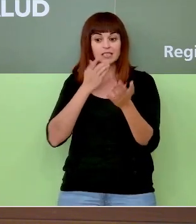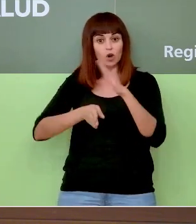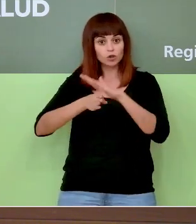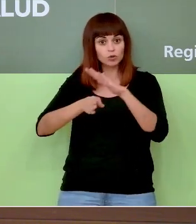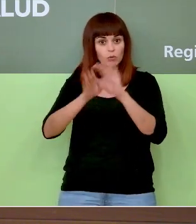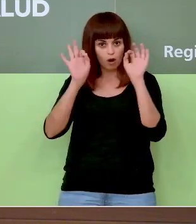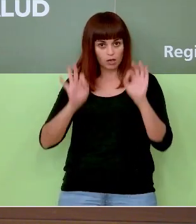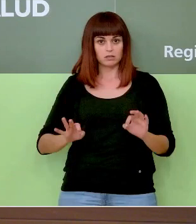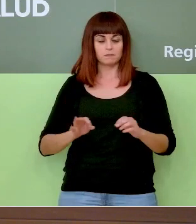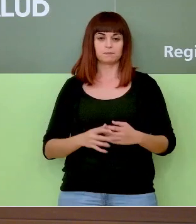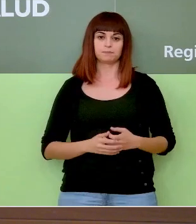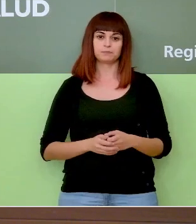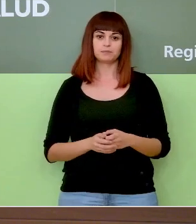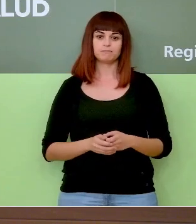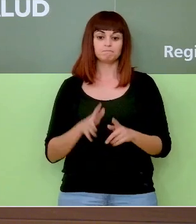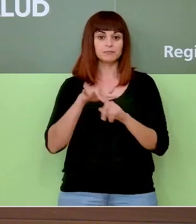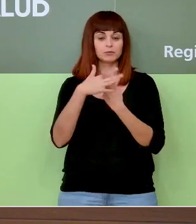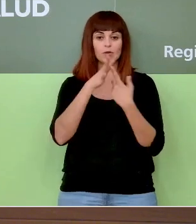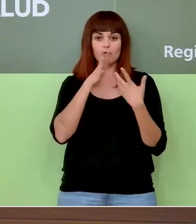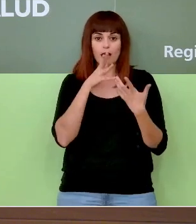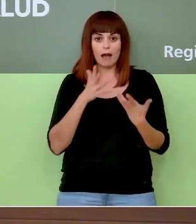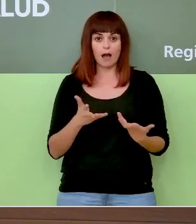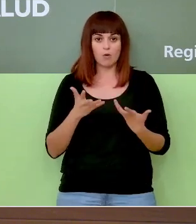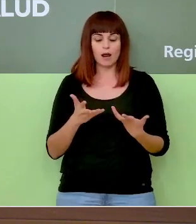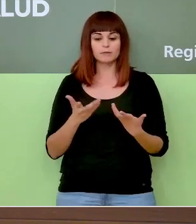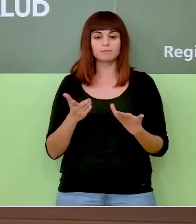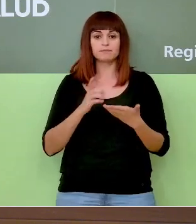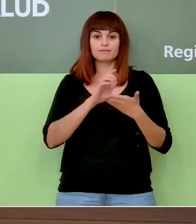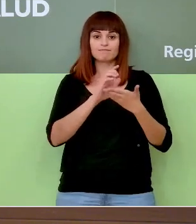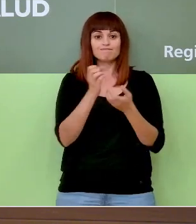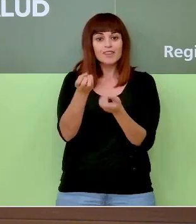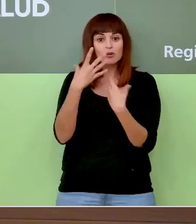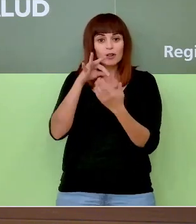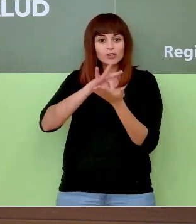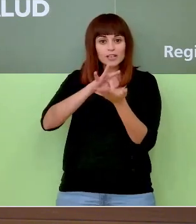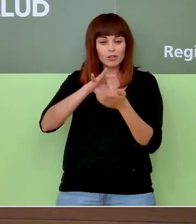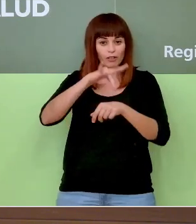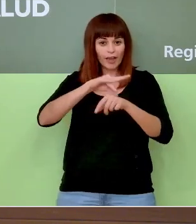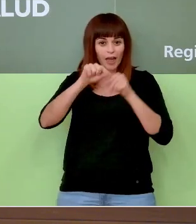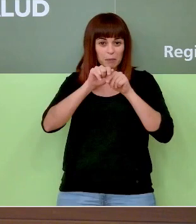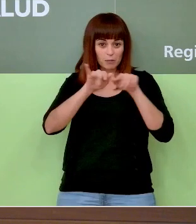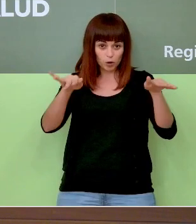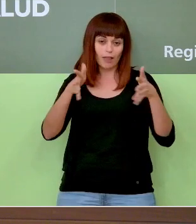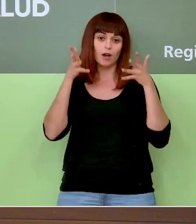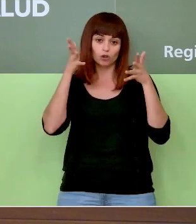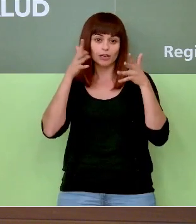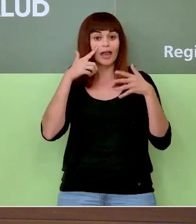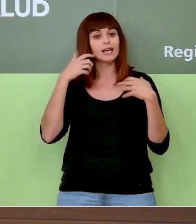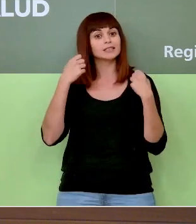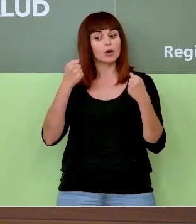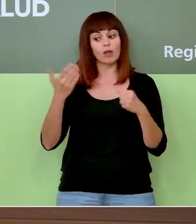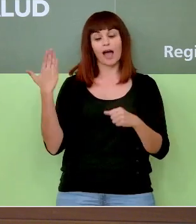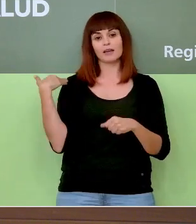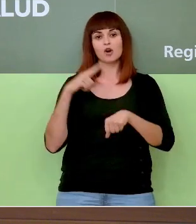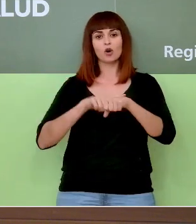esta línea. La situación actual, según la información que proporciona el Servicio de Epidemiología de la Consejería de Salud, hasta ayer a